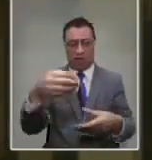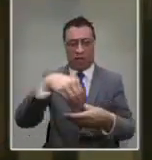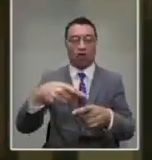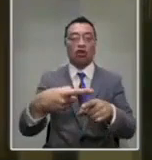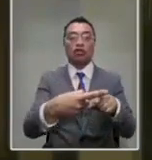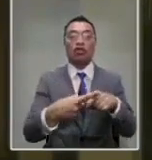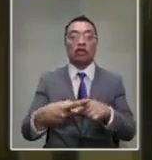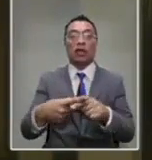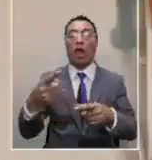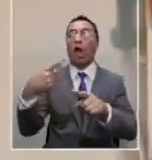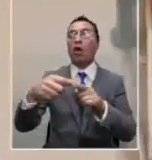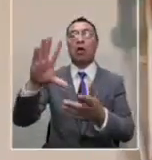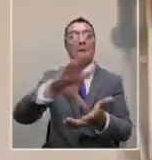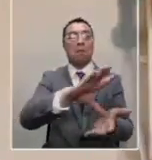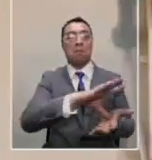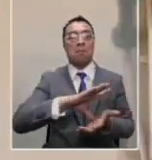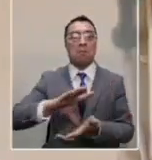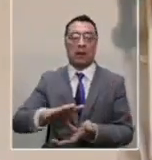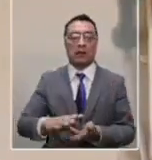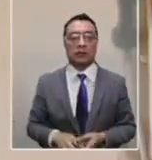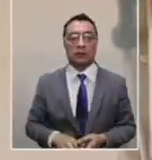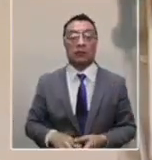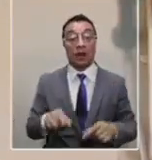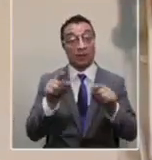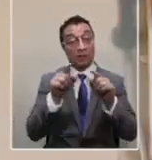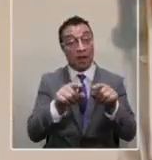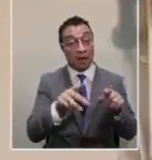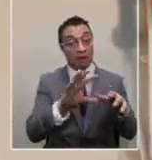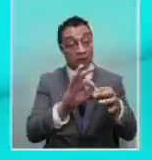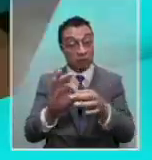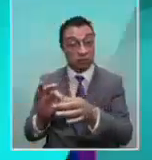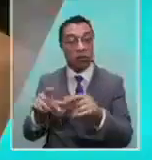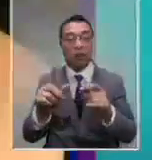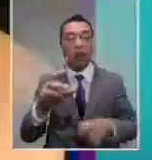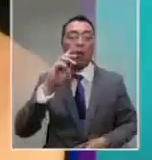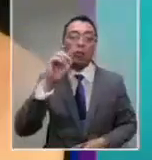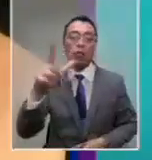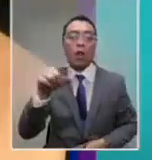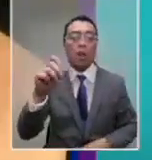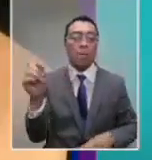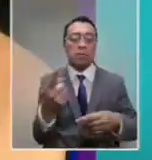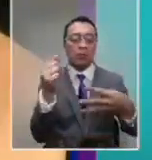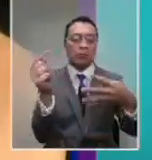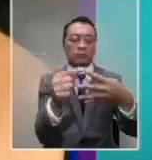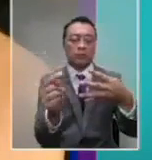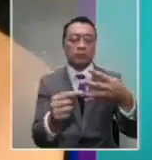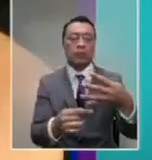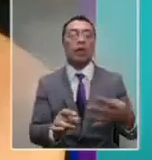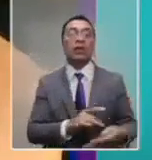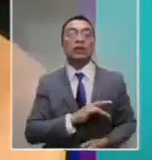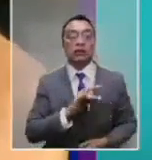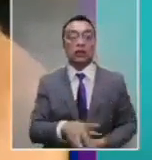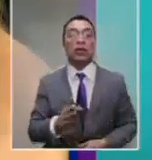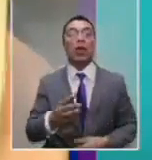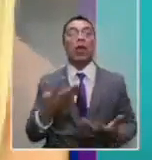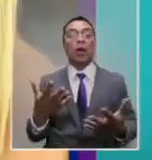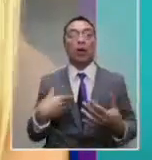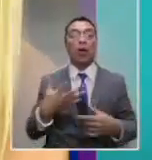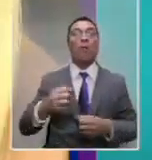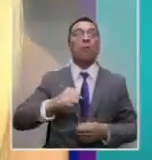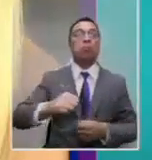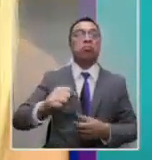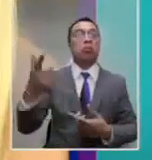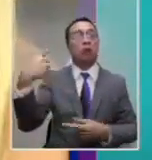sociedad, los inmigrantes en general. En ese sentido, ¿cuáles son las principales razones por las que los chilenos están resistiendo a